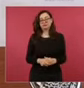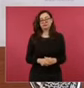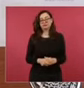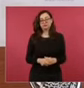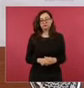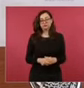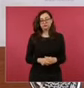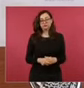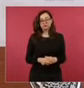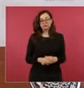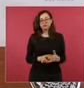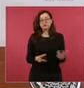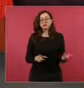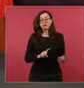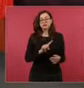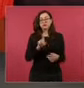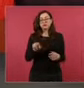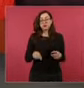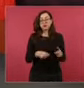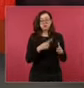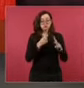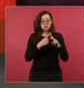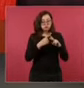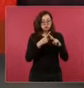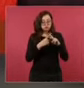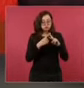Luego se hace el conteo.